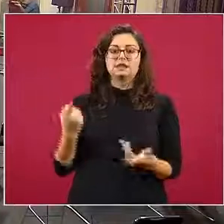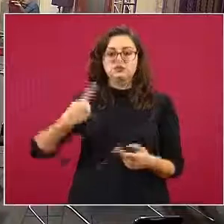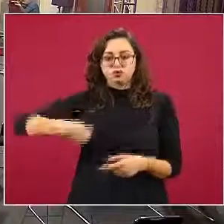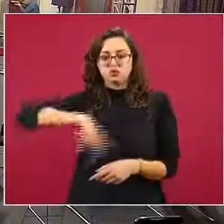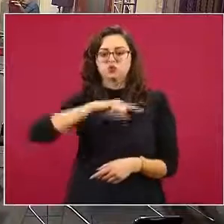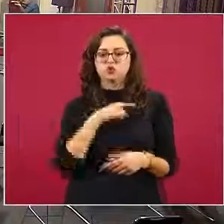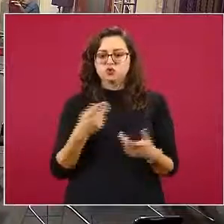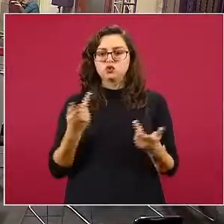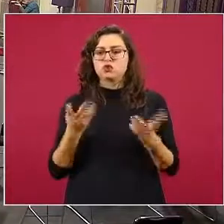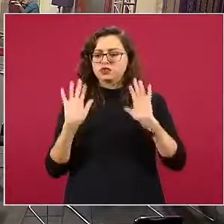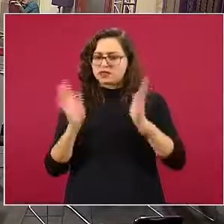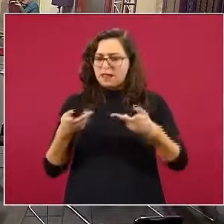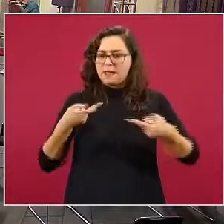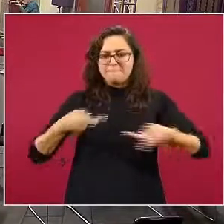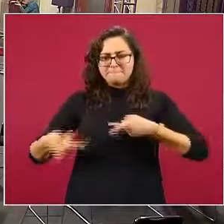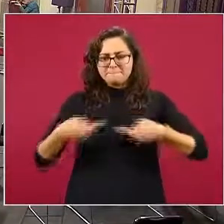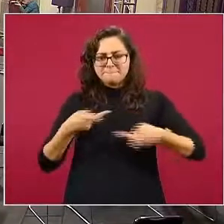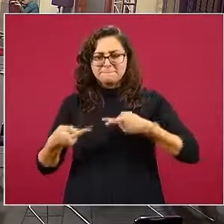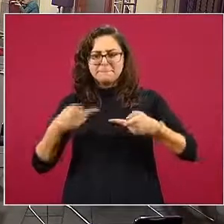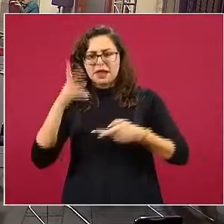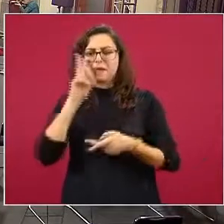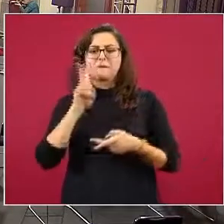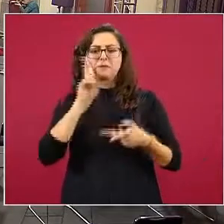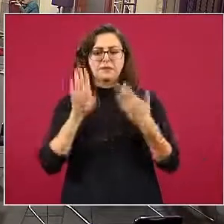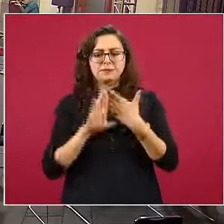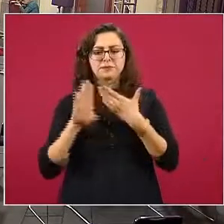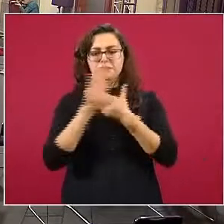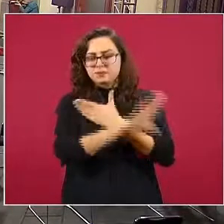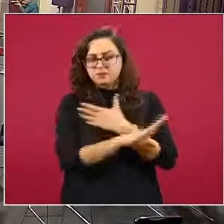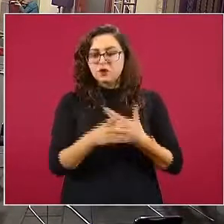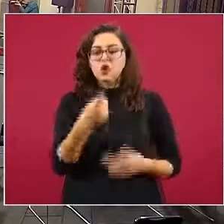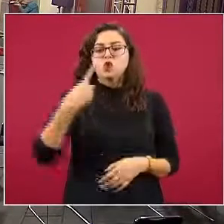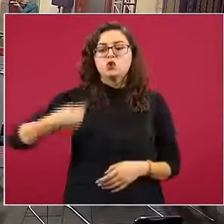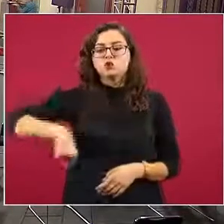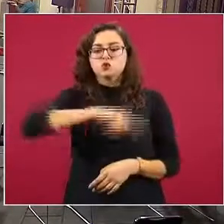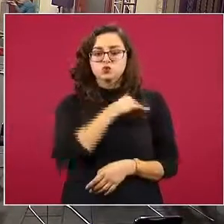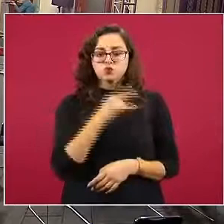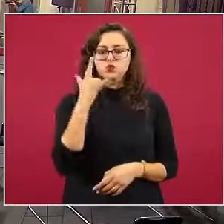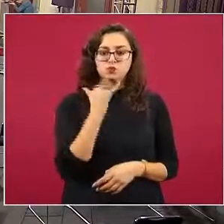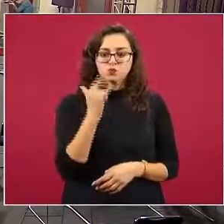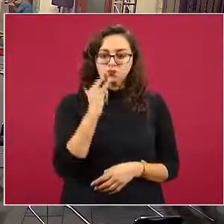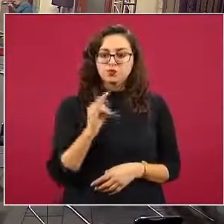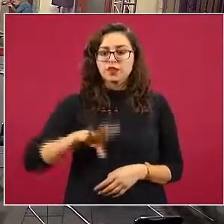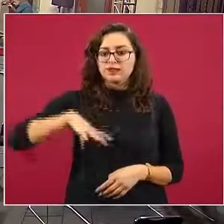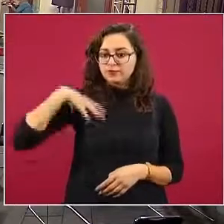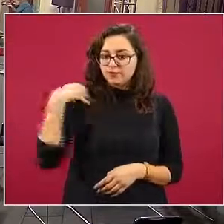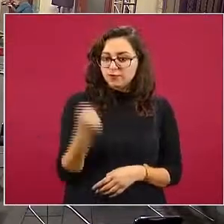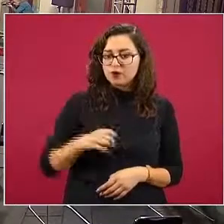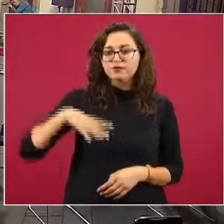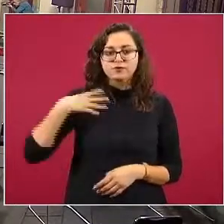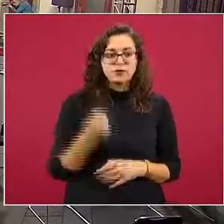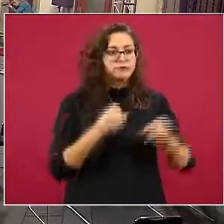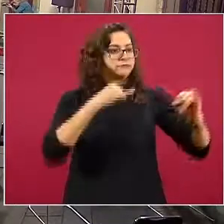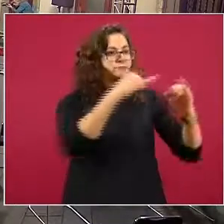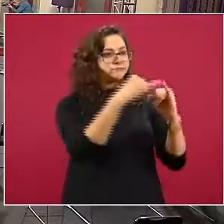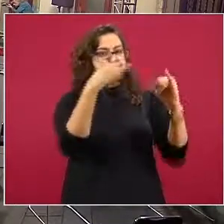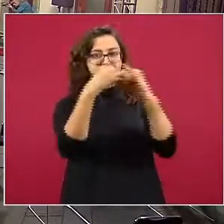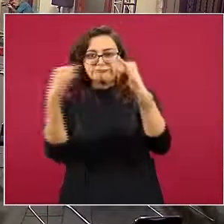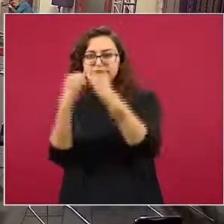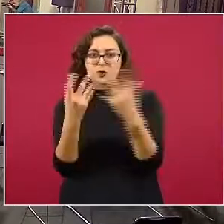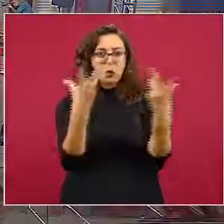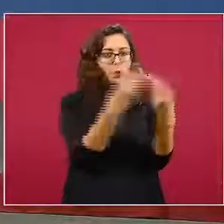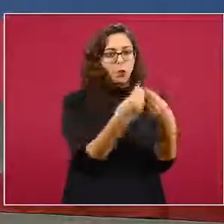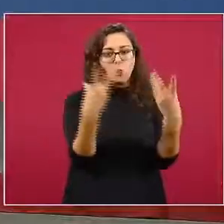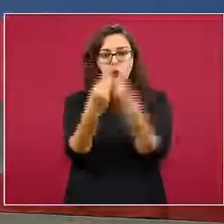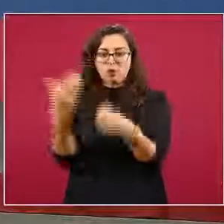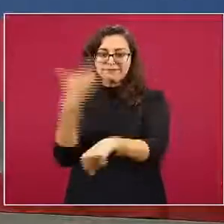para la Prevención de Adicciones, como decía el doctor, ha sido un esfuerzo de articulación intersectorial que ha requerido muchas adaptaciones